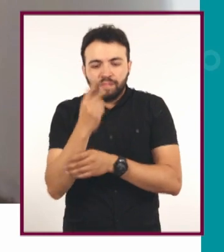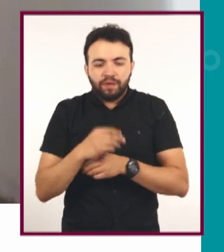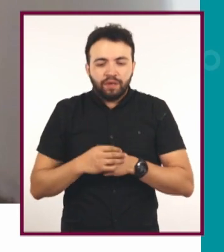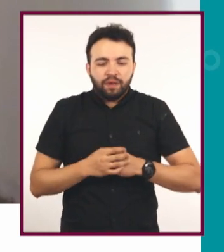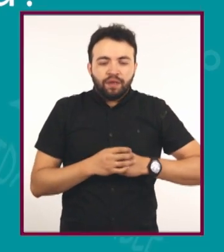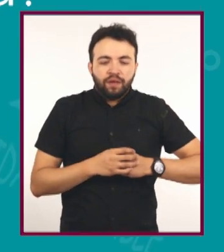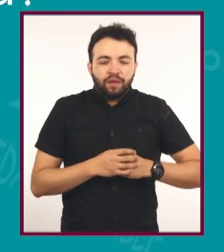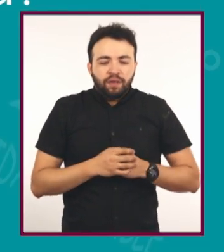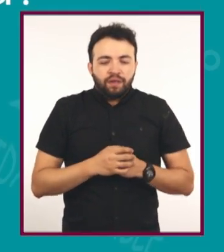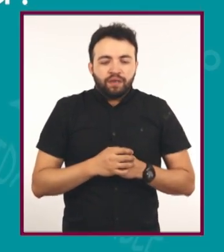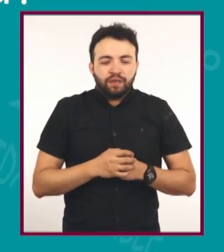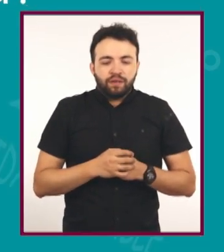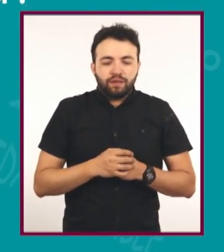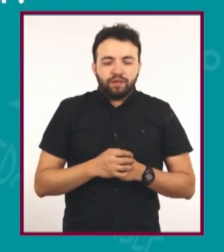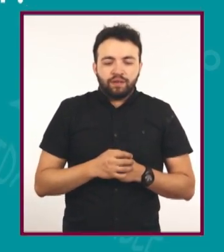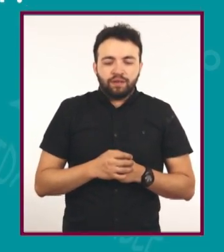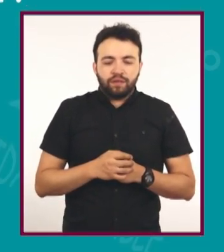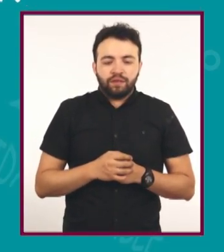de las plantas.